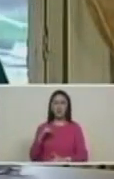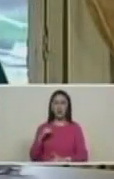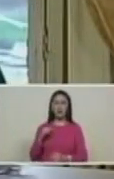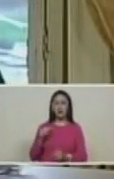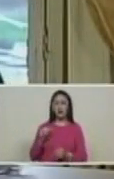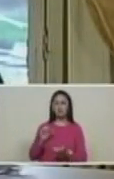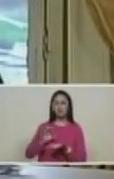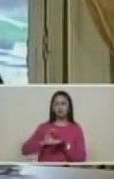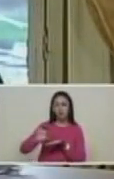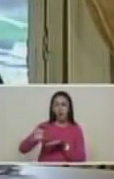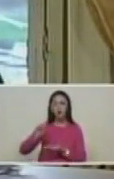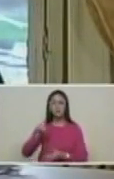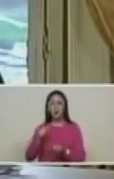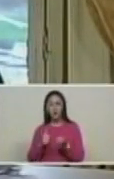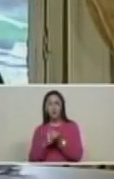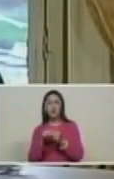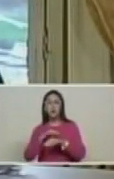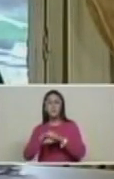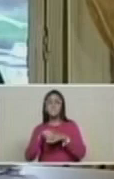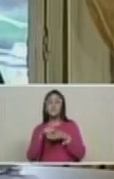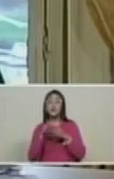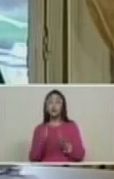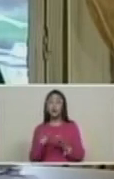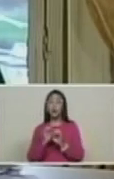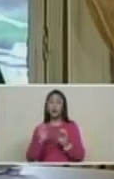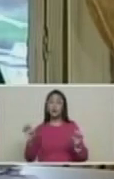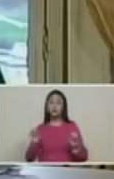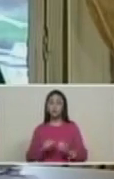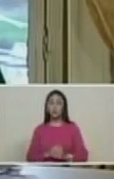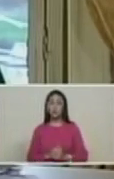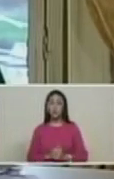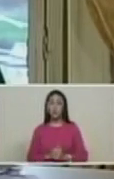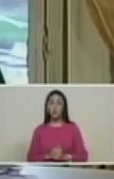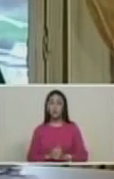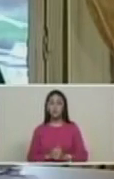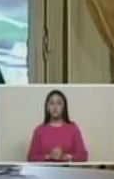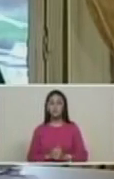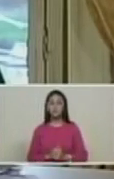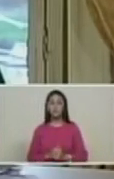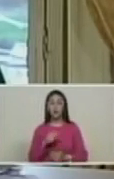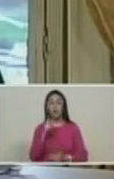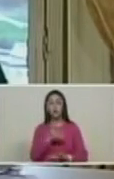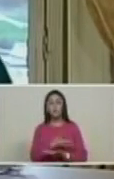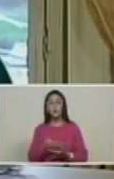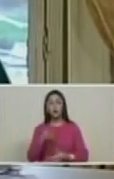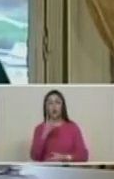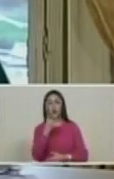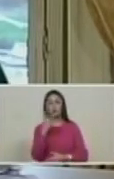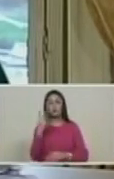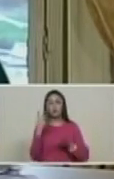subvencionada por el Ministerio de Educación. Todo esto da una gran cifra de